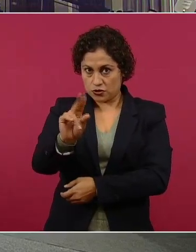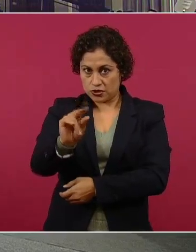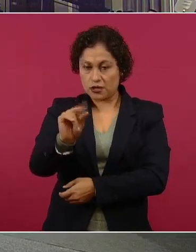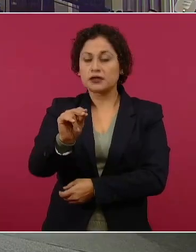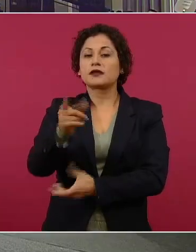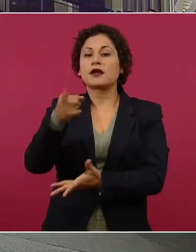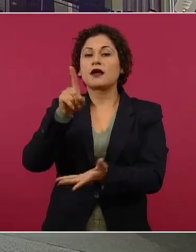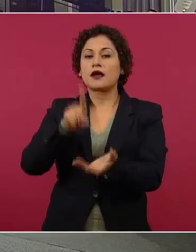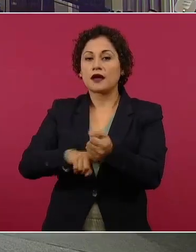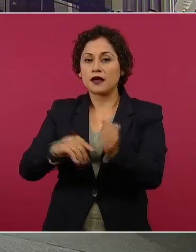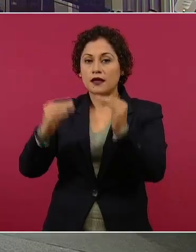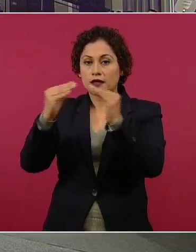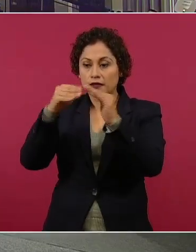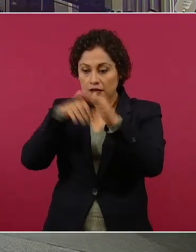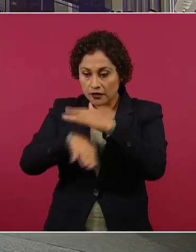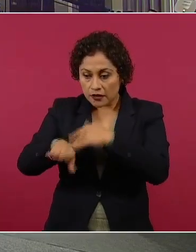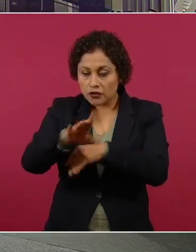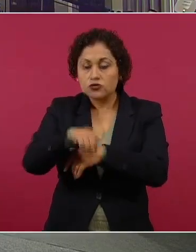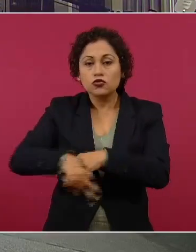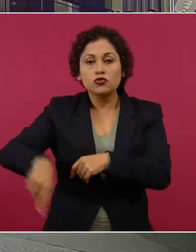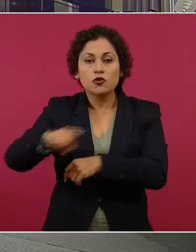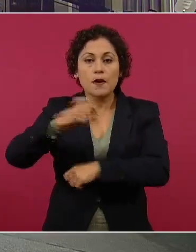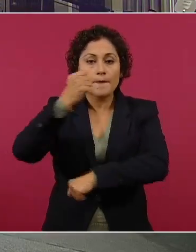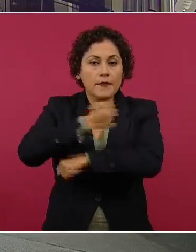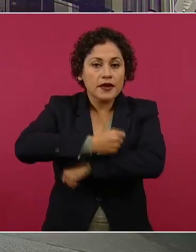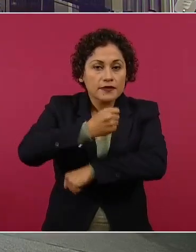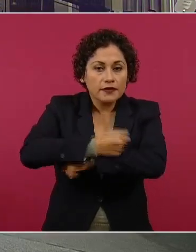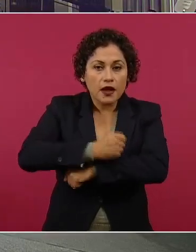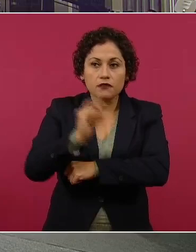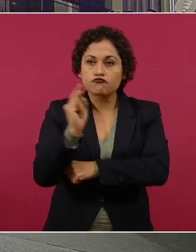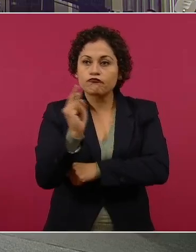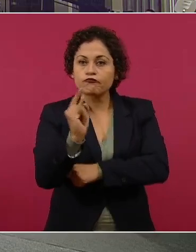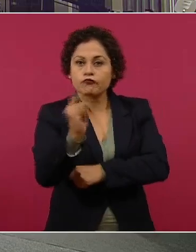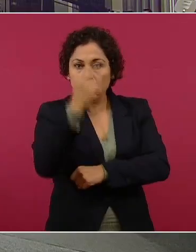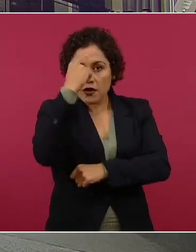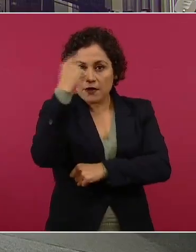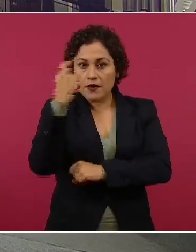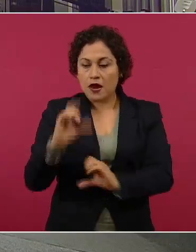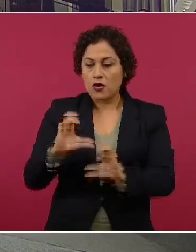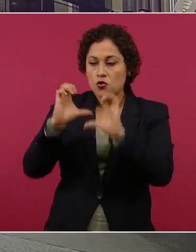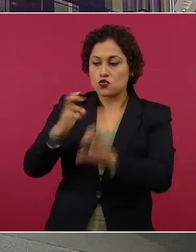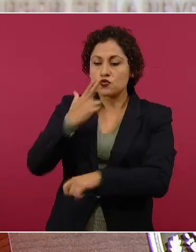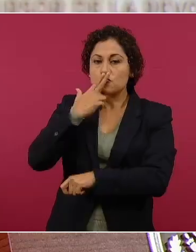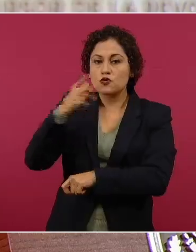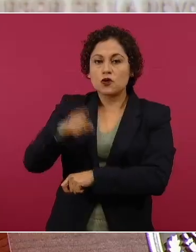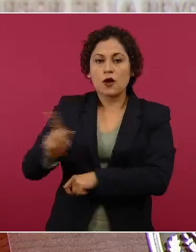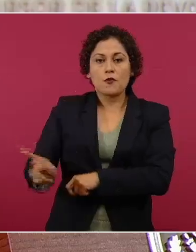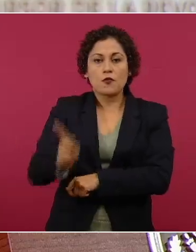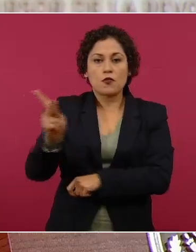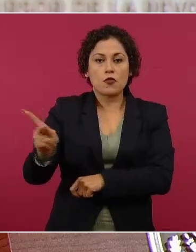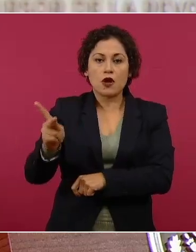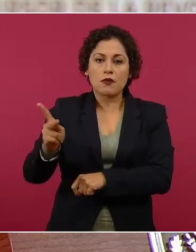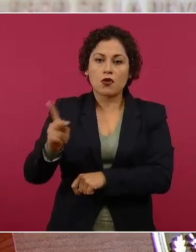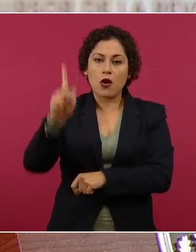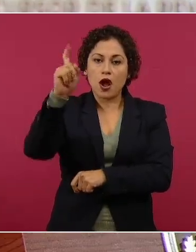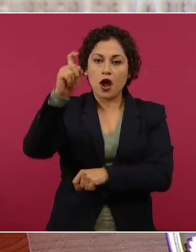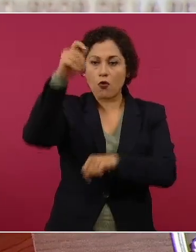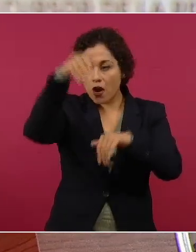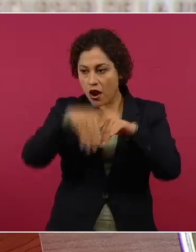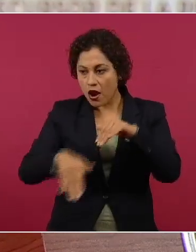túneles, con ventanas, para que no se inunden los pueblos. Y al mismo tiempo, esa obra